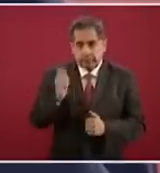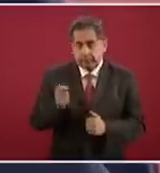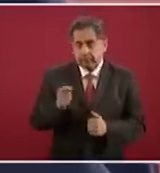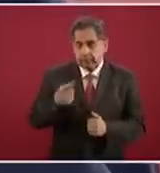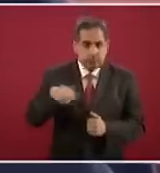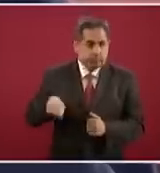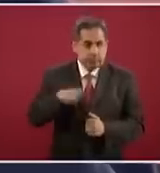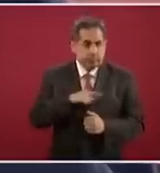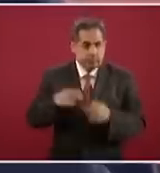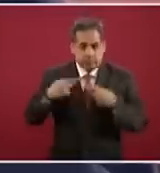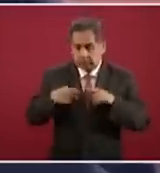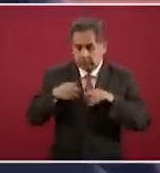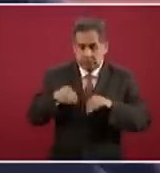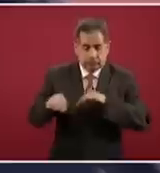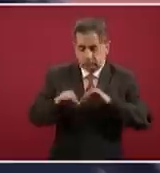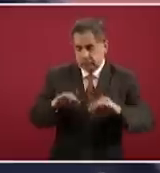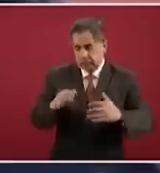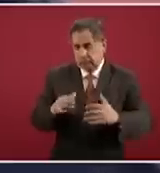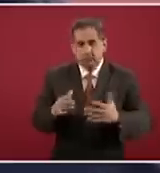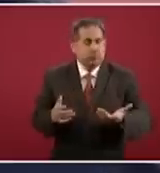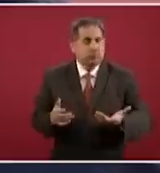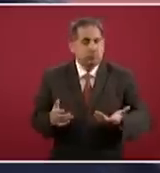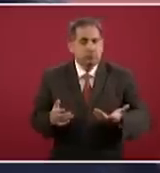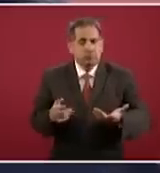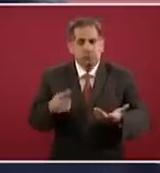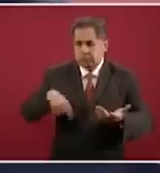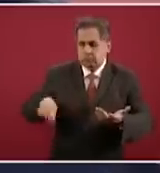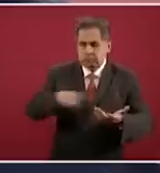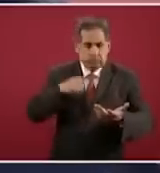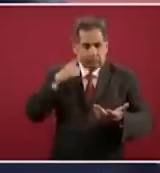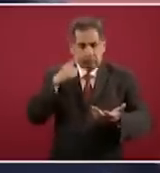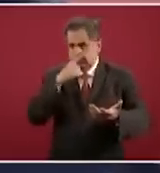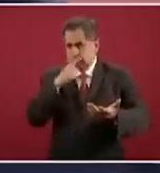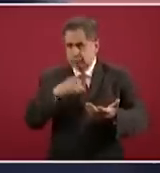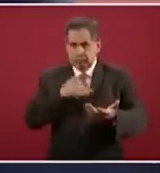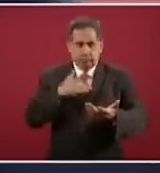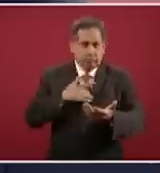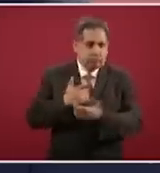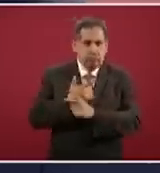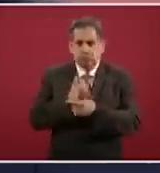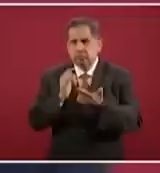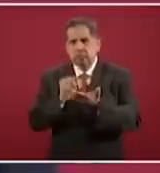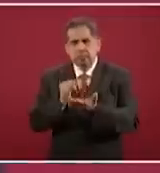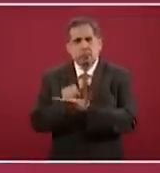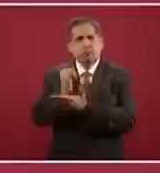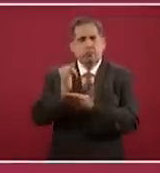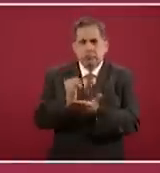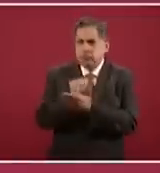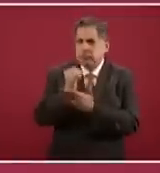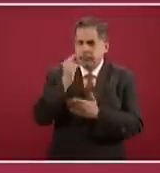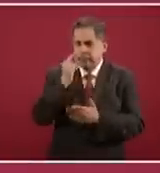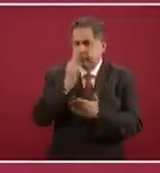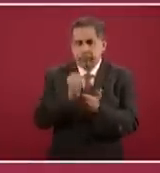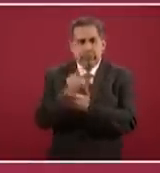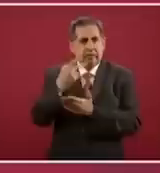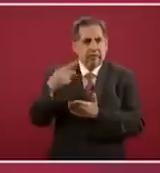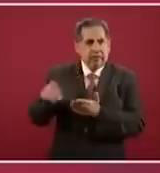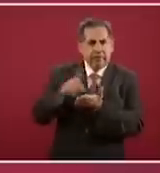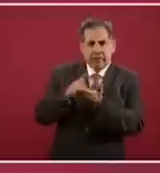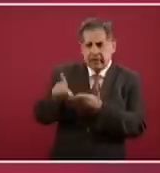los trabajadores van a tener garantizados sus derechos?